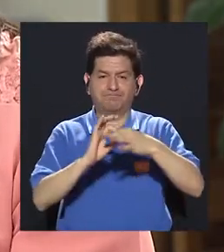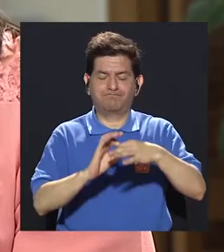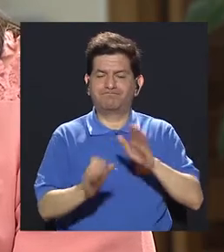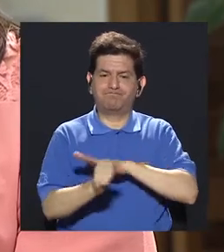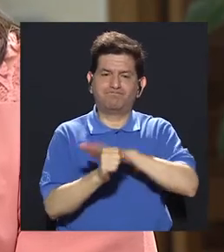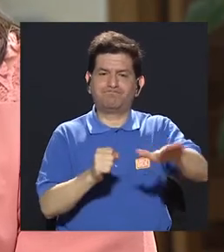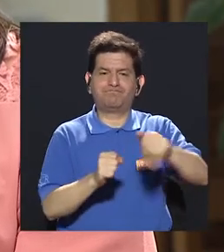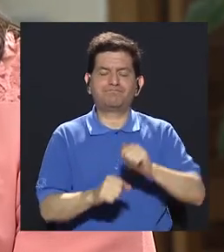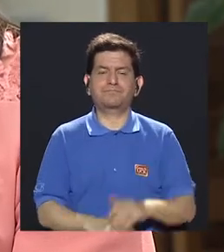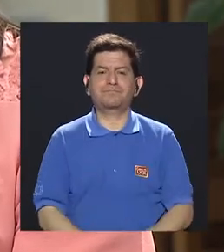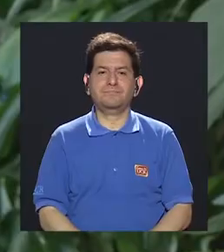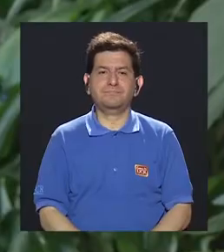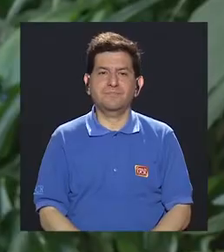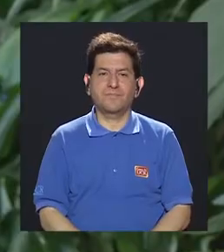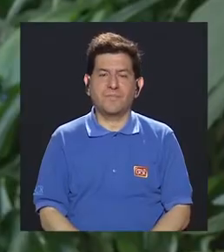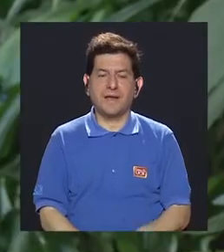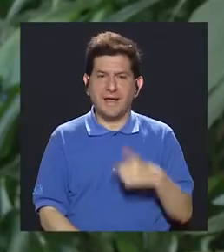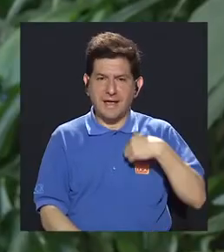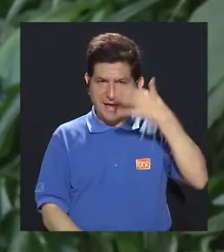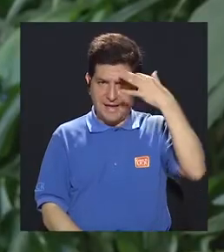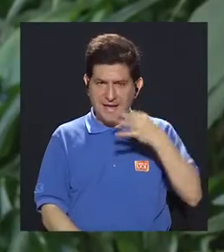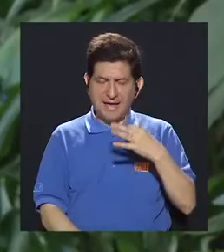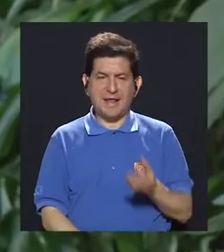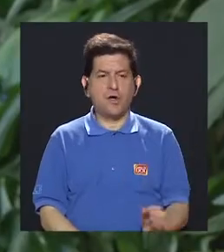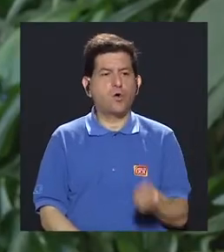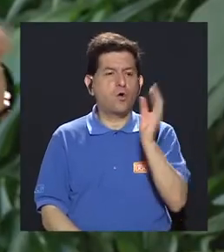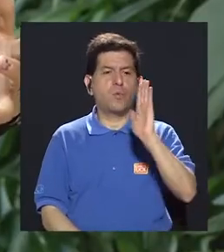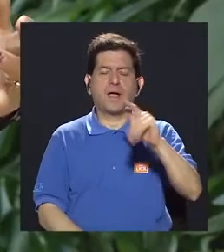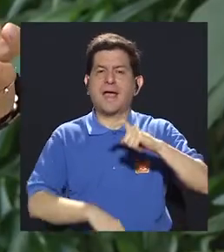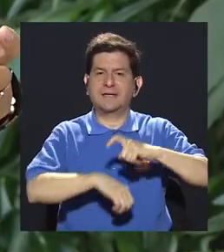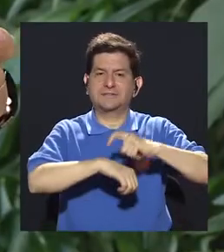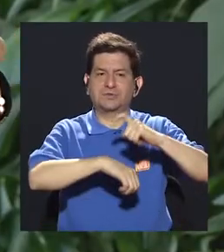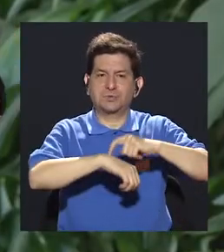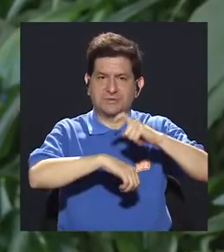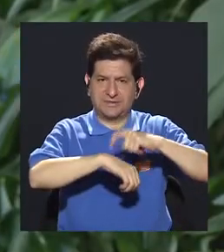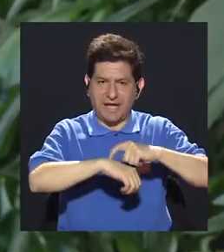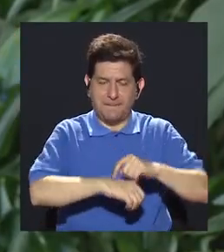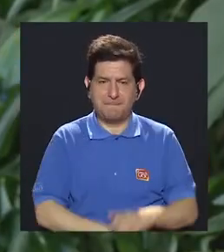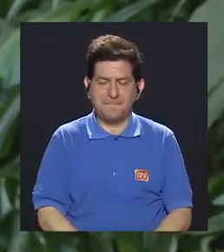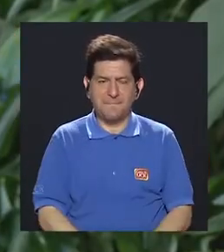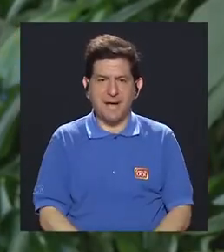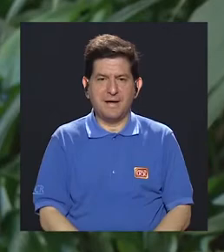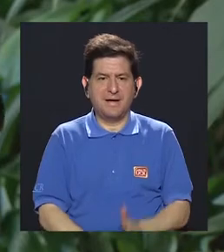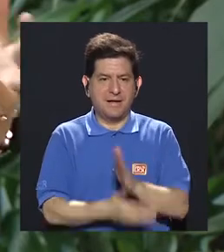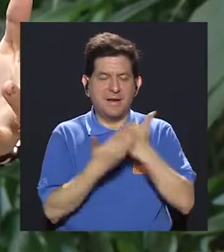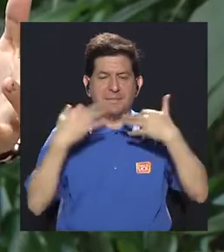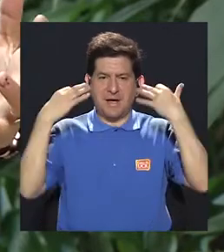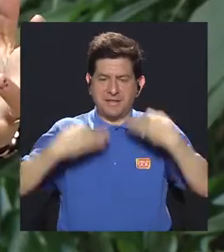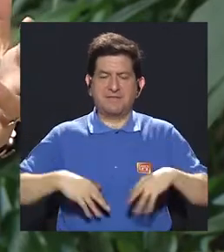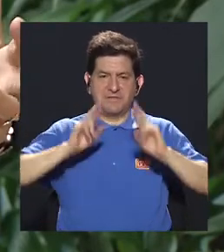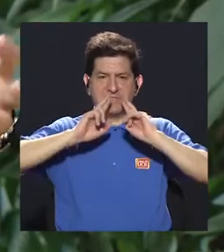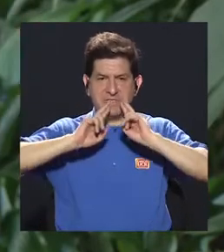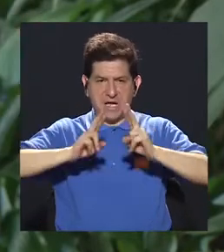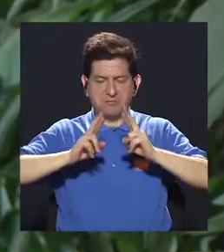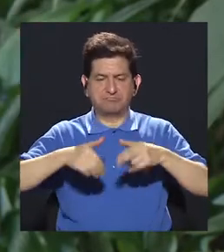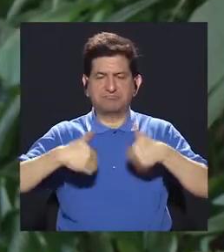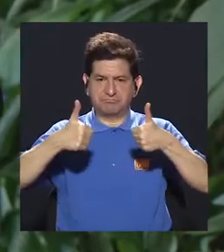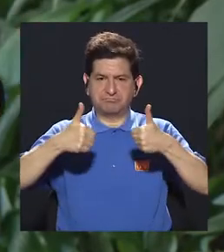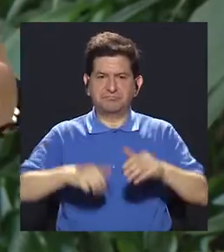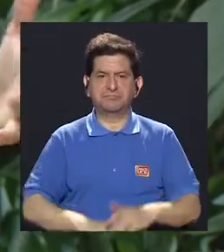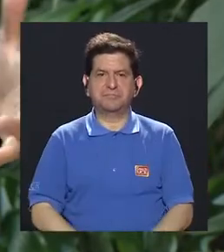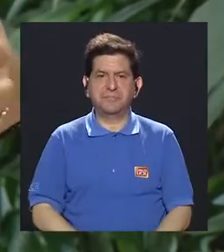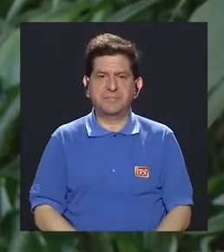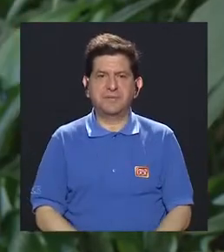¿verdad? Creo que el joven en su etapa, porque está muy resuelto la parte física, ¿verdad?